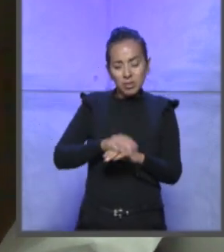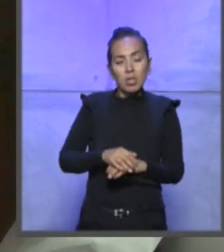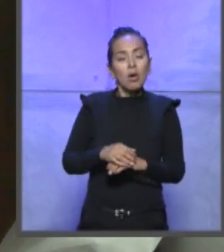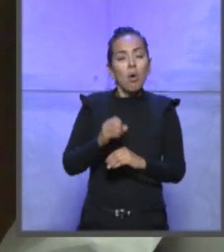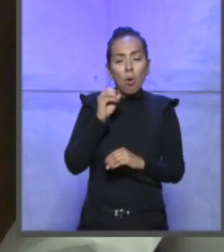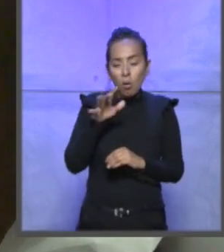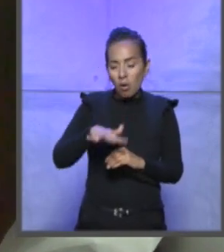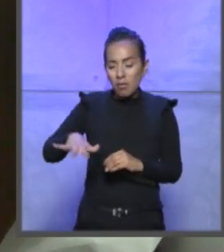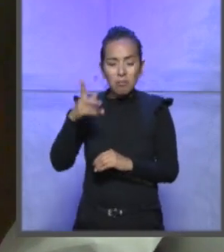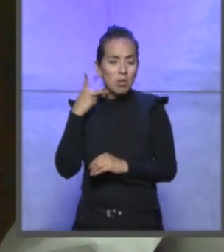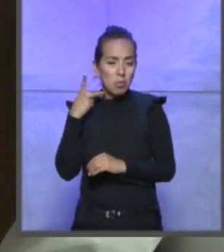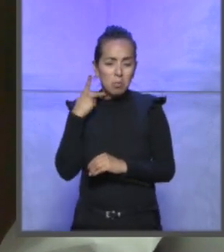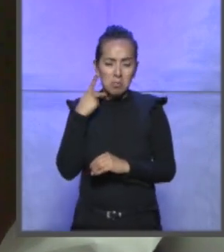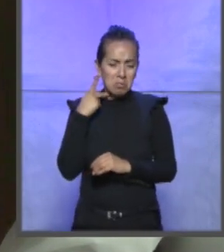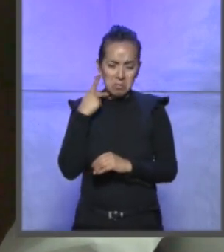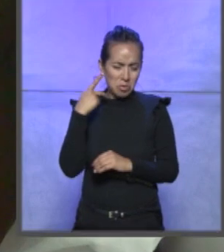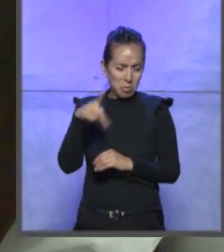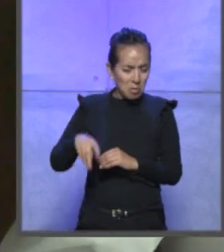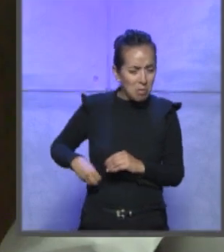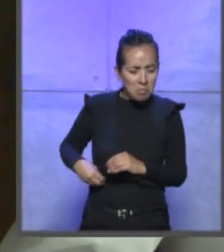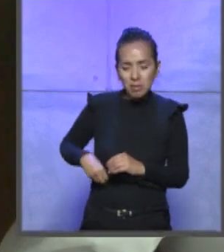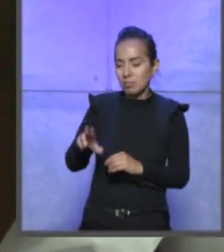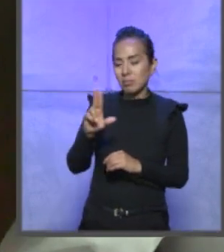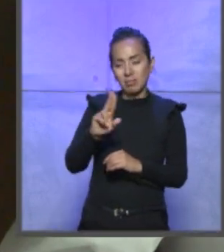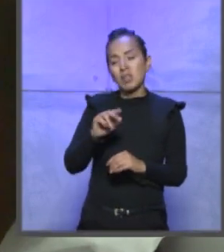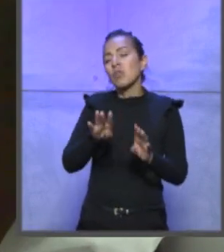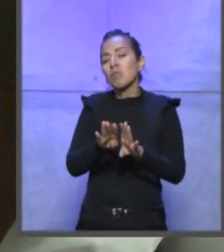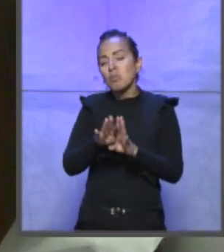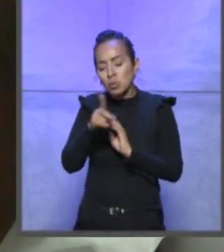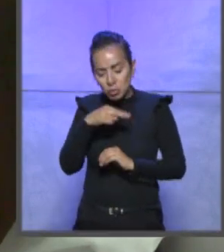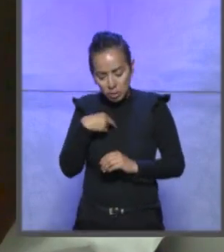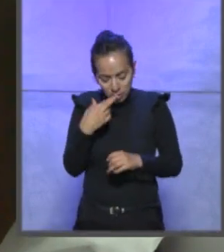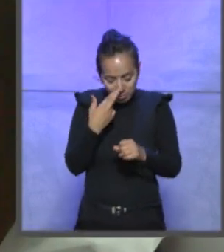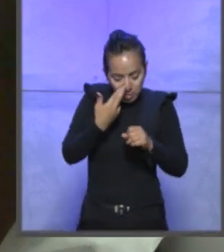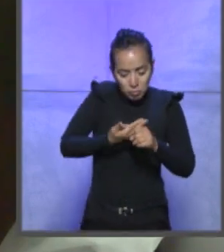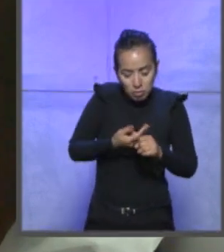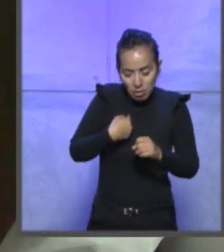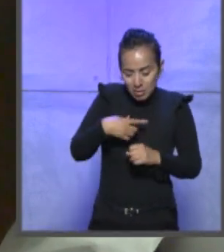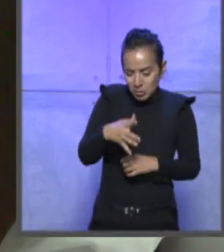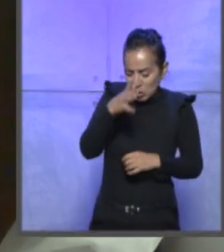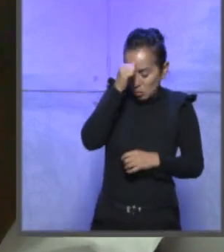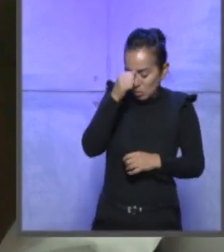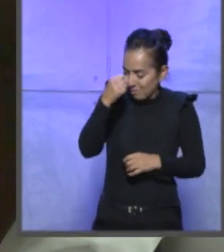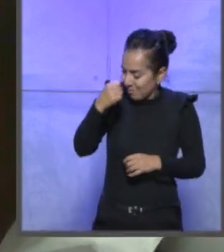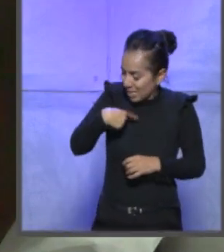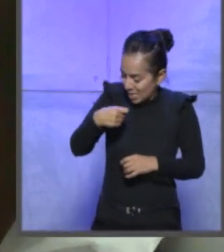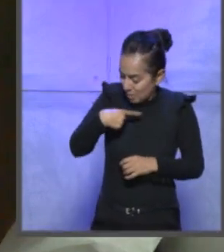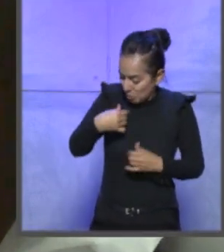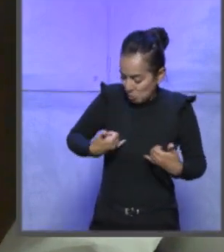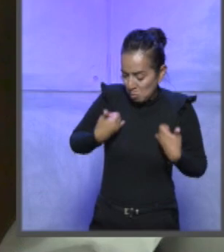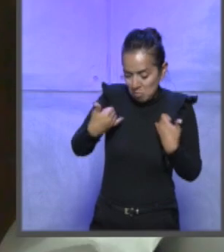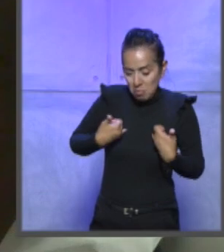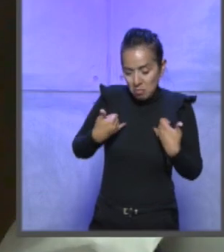o en el caso en el ámbito político, sino también hacernos responsables y hacernos un compromiso con nosotros